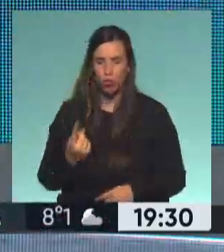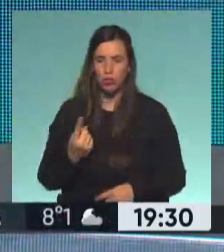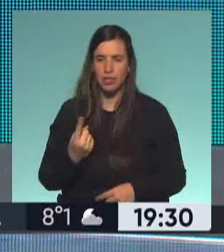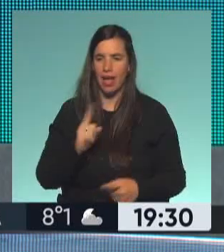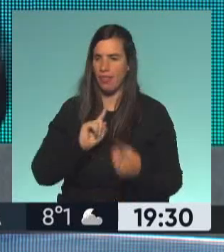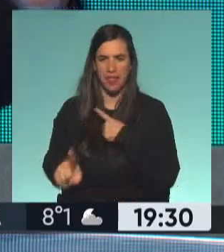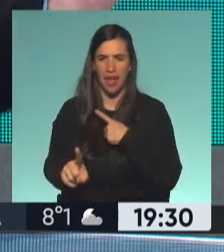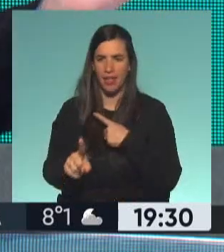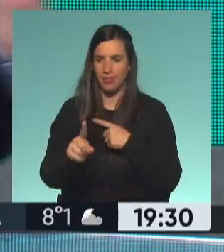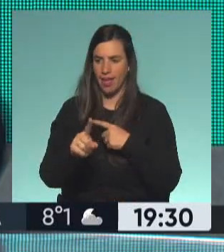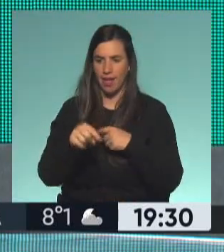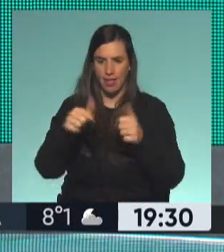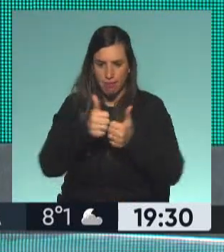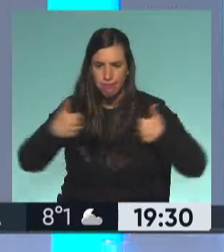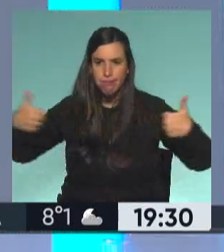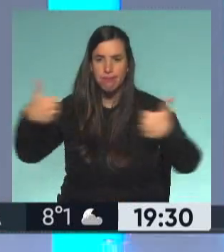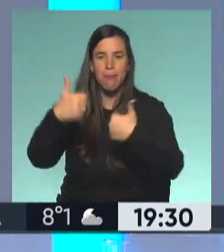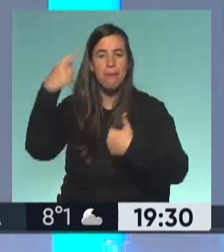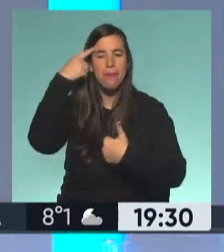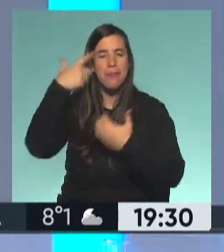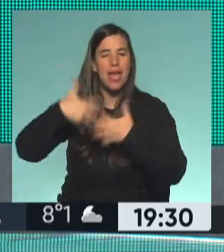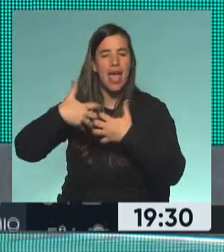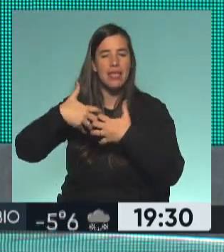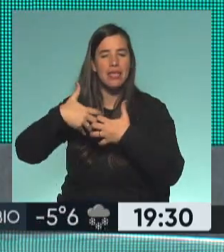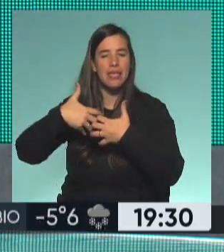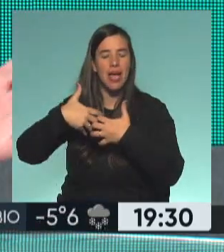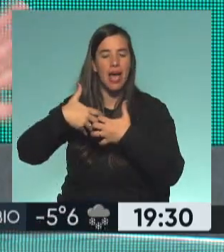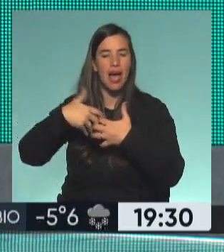mesa que piensa y don Daniel que responde.